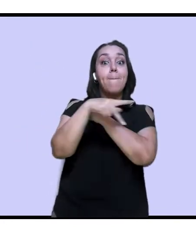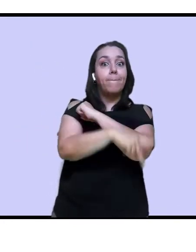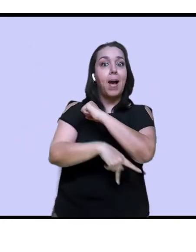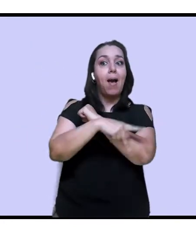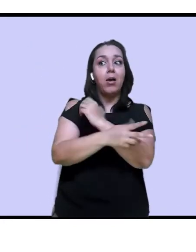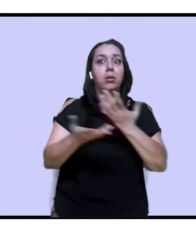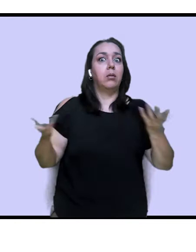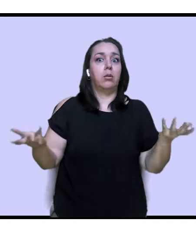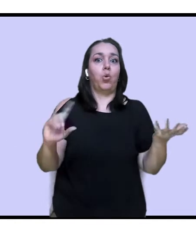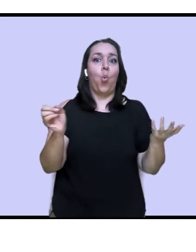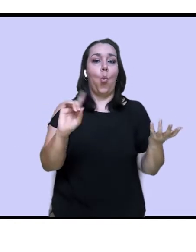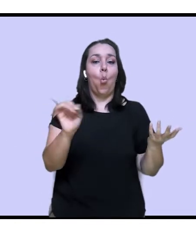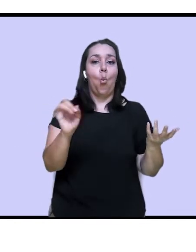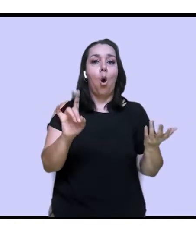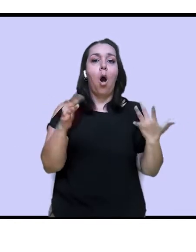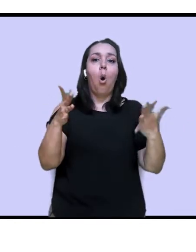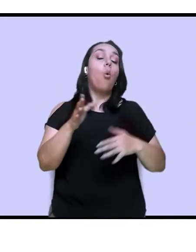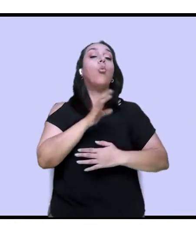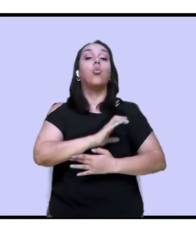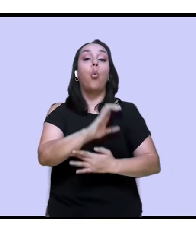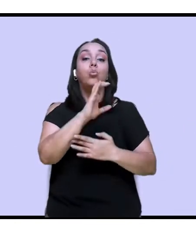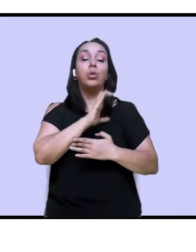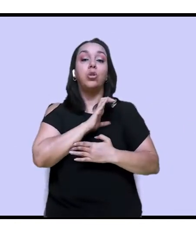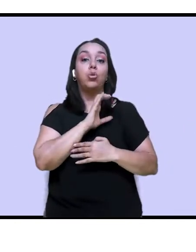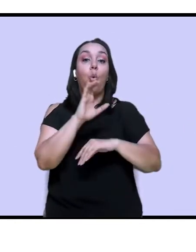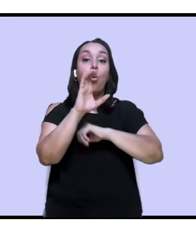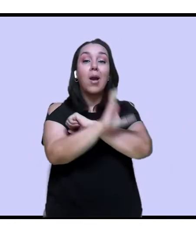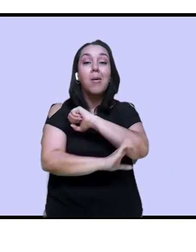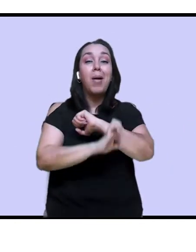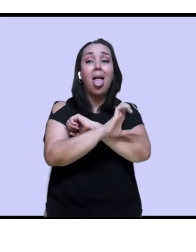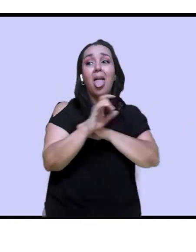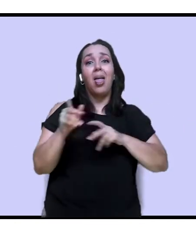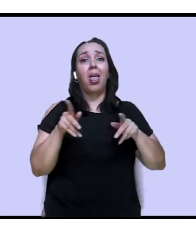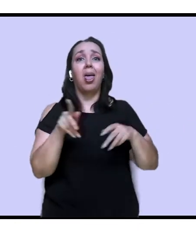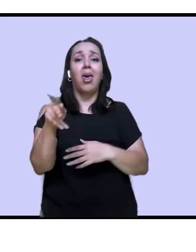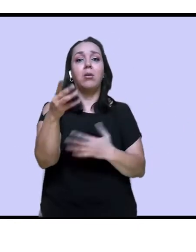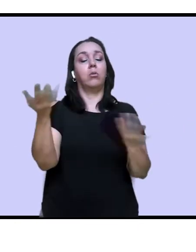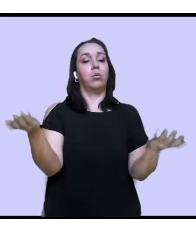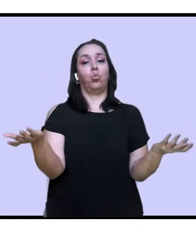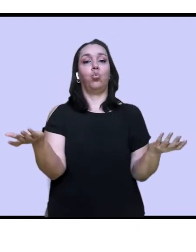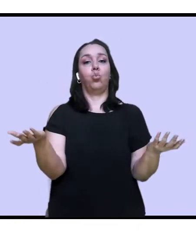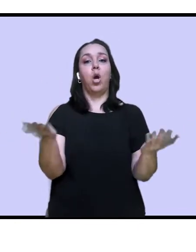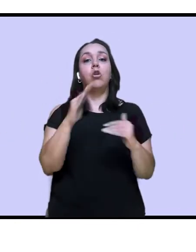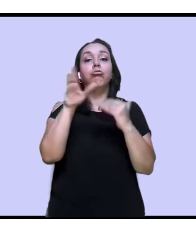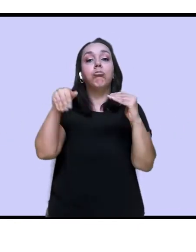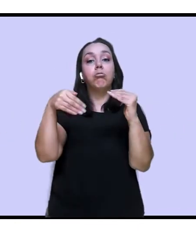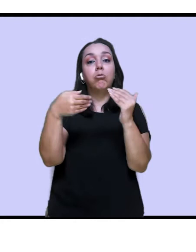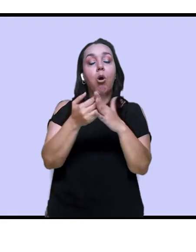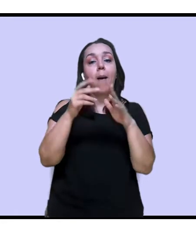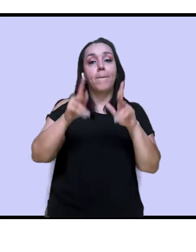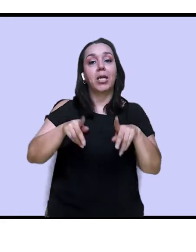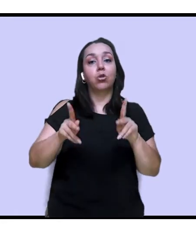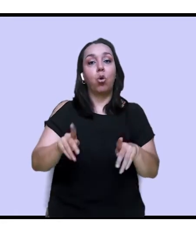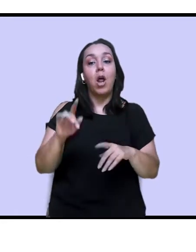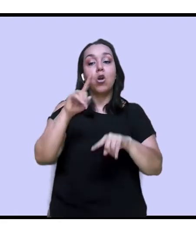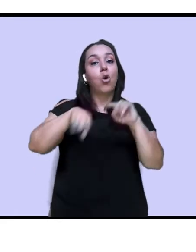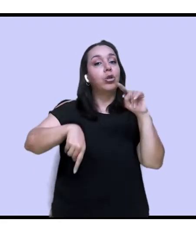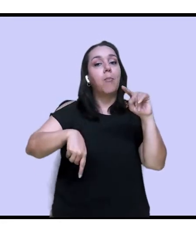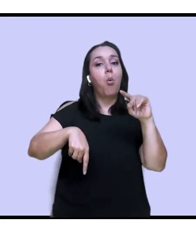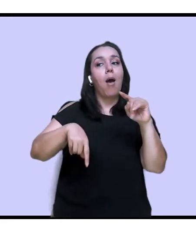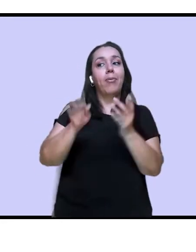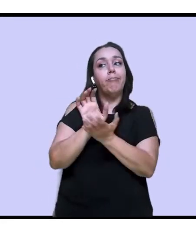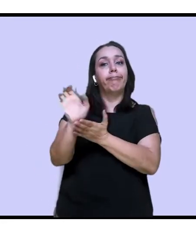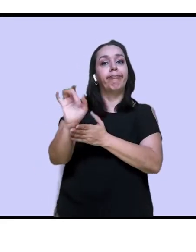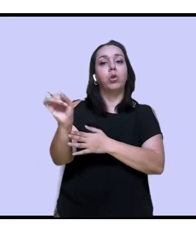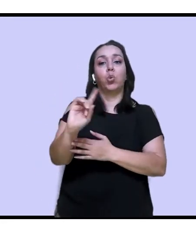proveniencia y además por condición migratoria. O sea que para todas y para todos, no